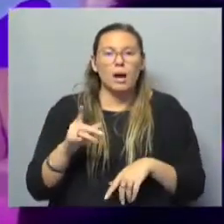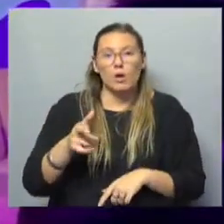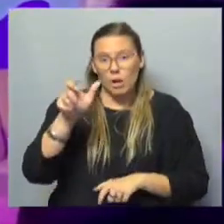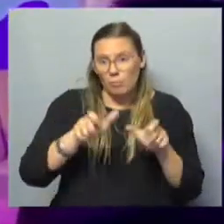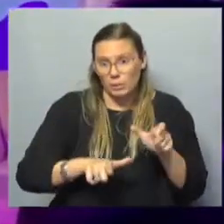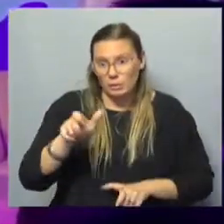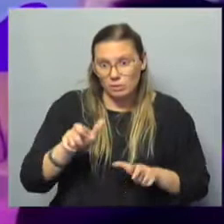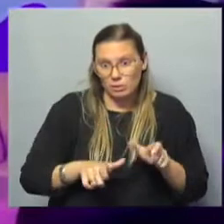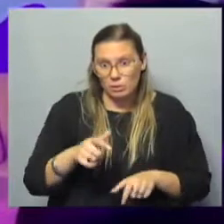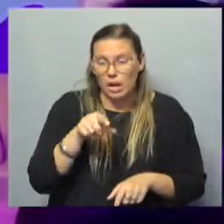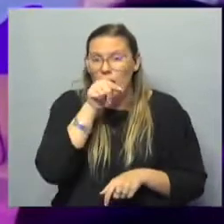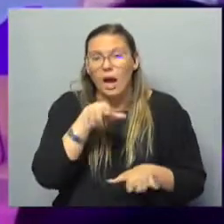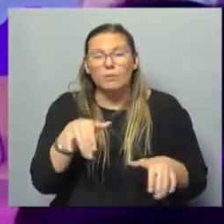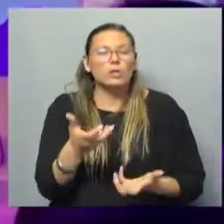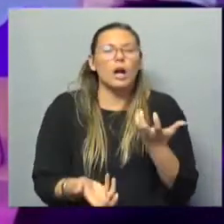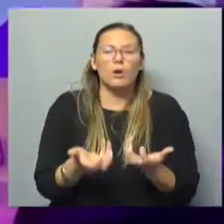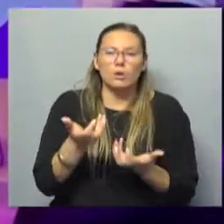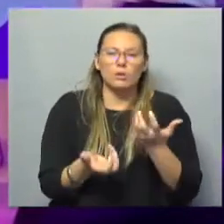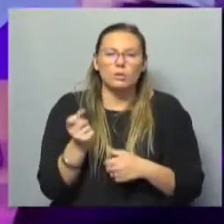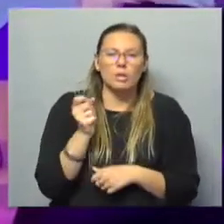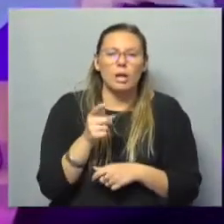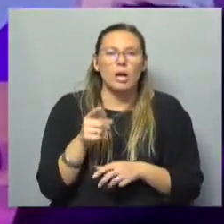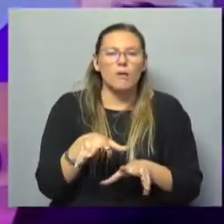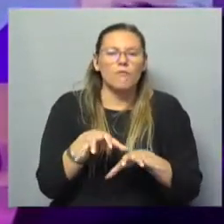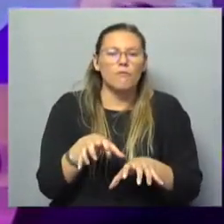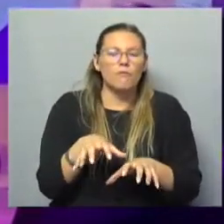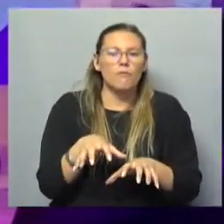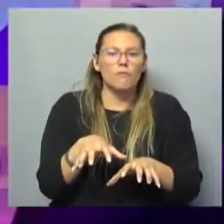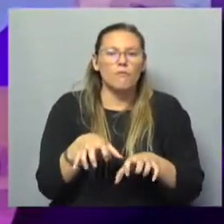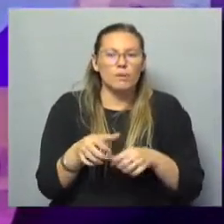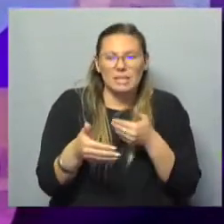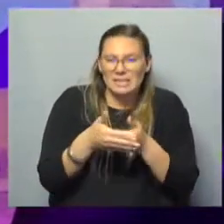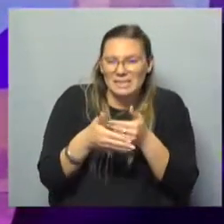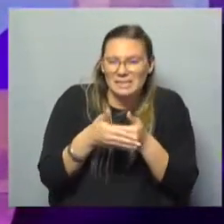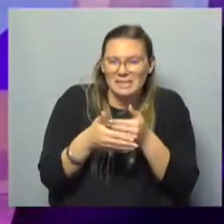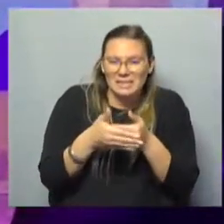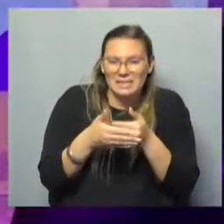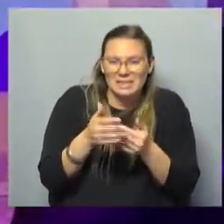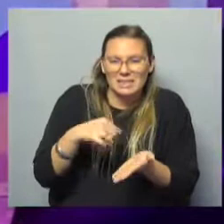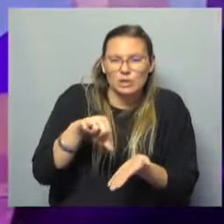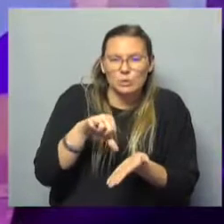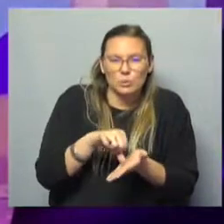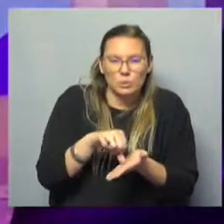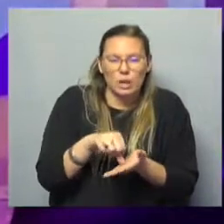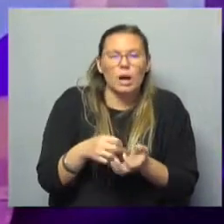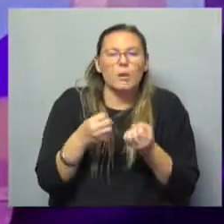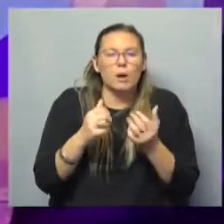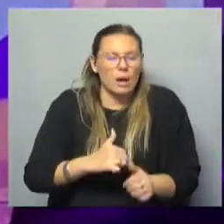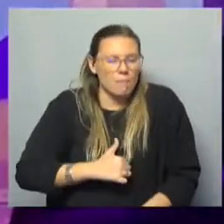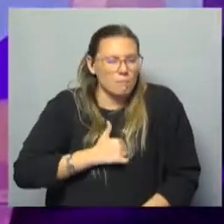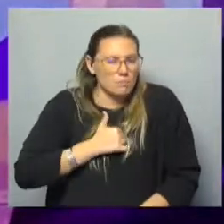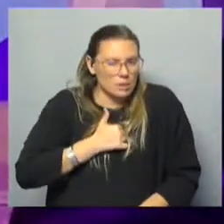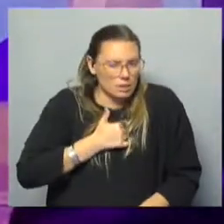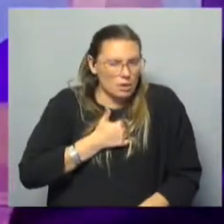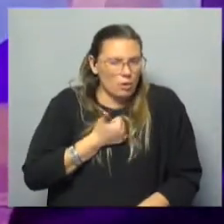humanos. La gaviota cocinera suele habitar muy cerca de las ciudades porque aprovechan mucho